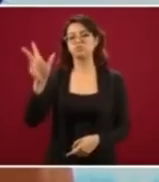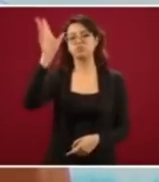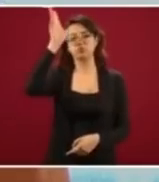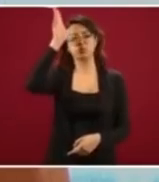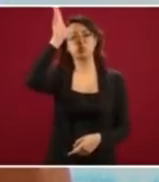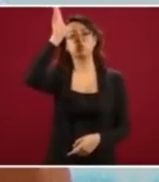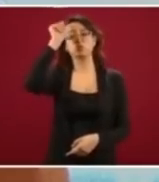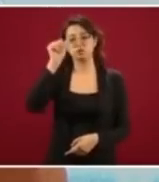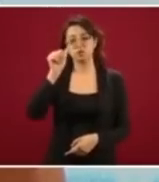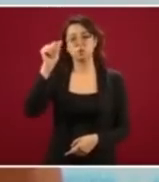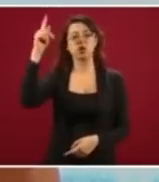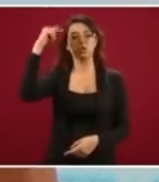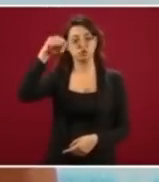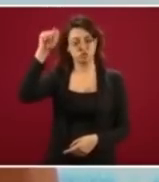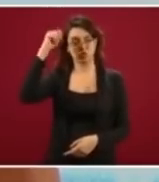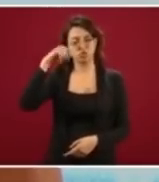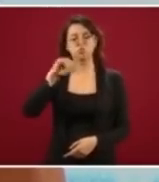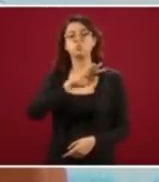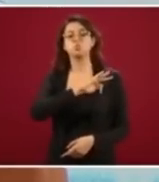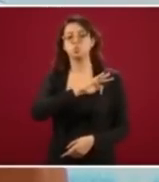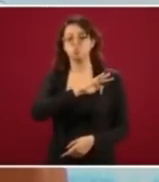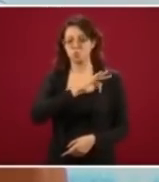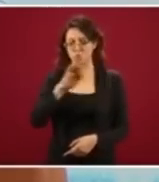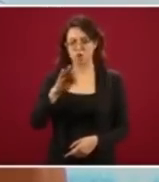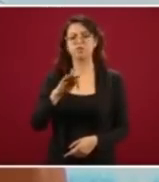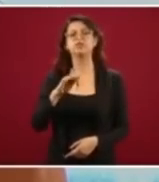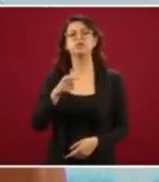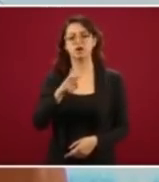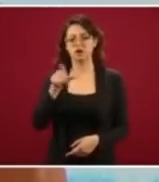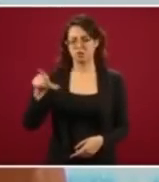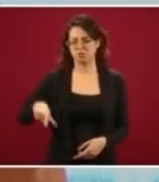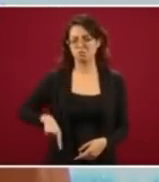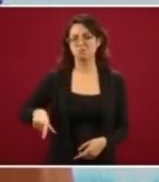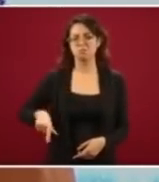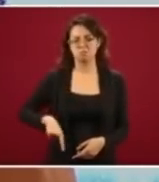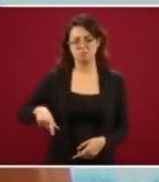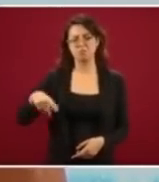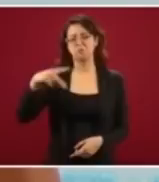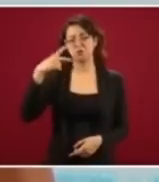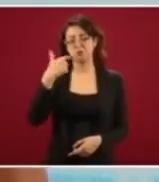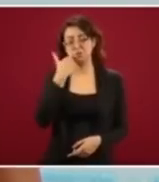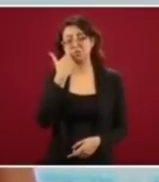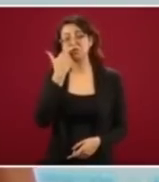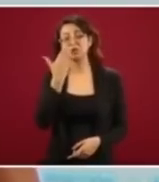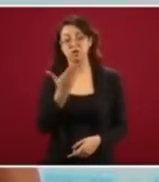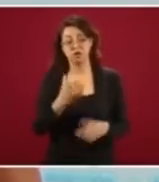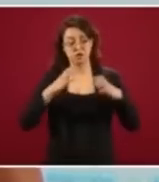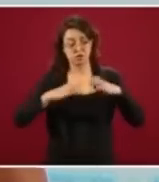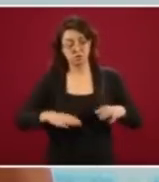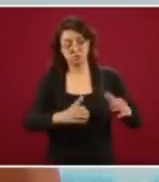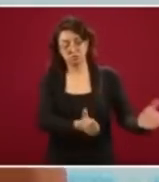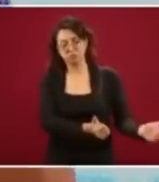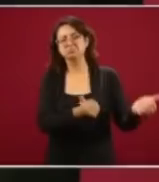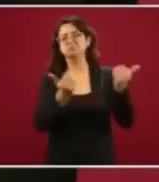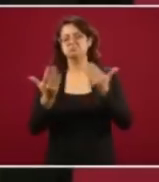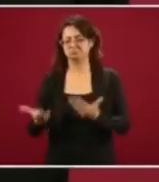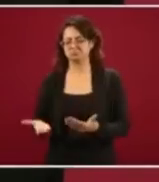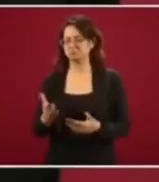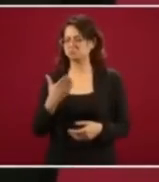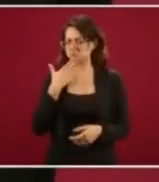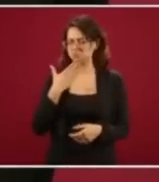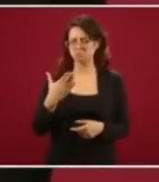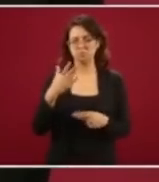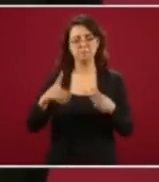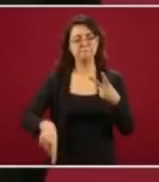teórica y técnicamente viable la intención del Gobierno de México de iniciar el proceso de rescate.